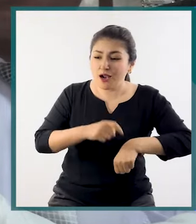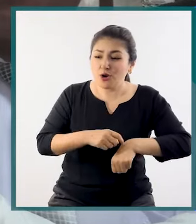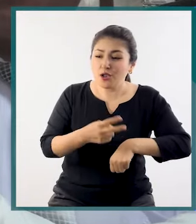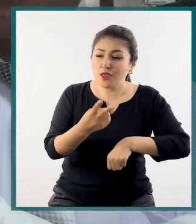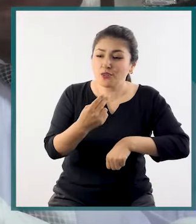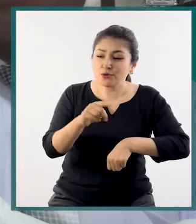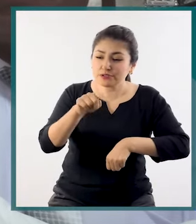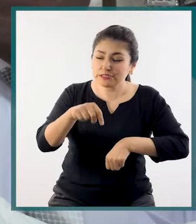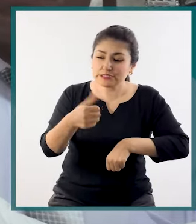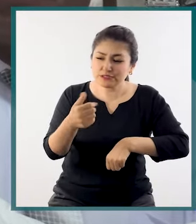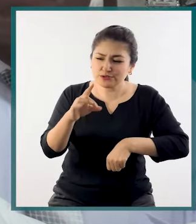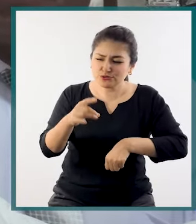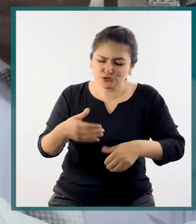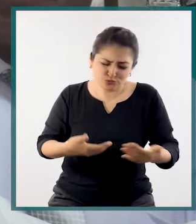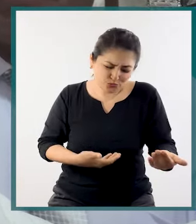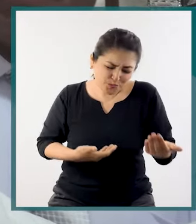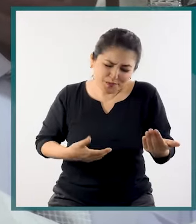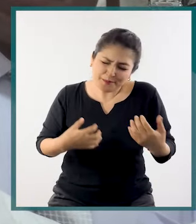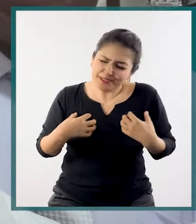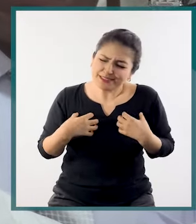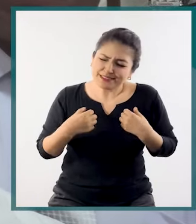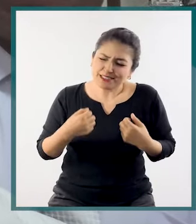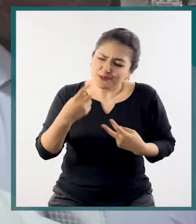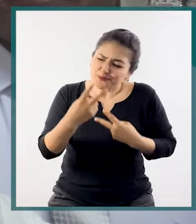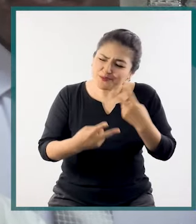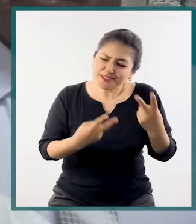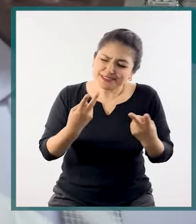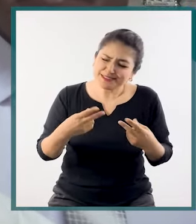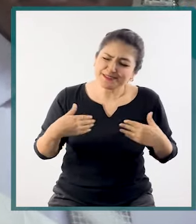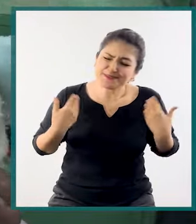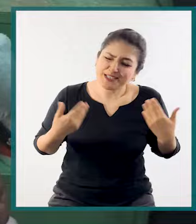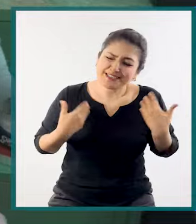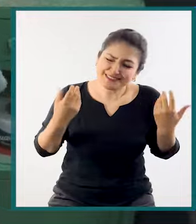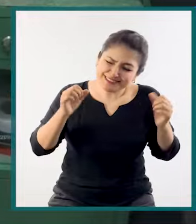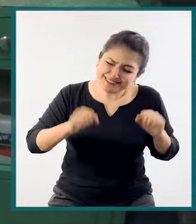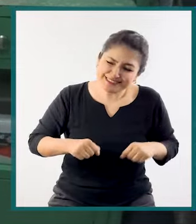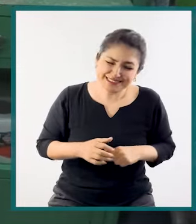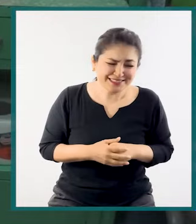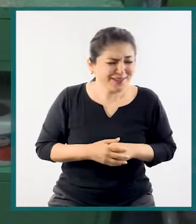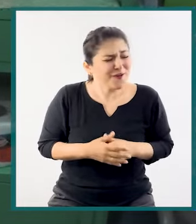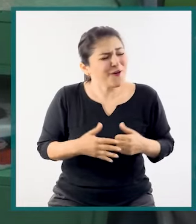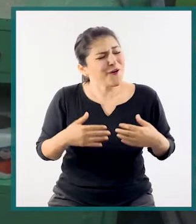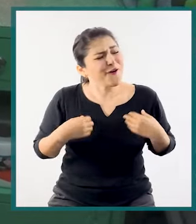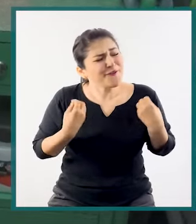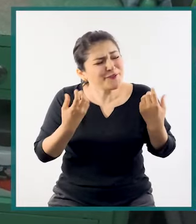12:18, un niño muy sanito. Así que estamos felices de visitarlo desde el Proyecto Bicentenario.